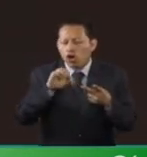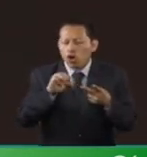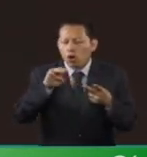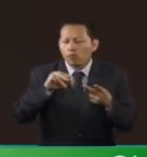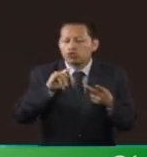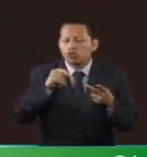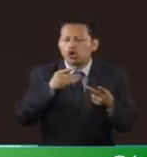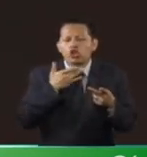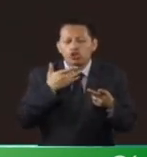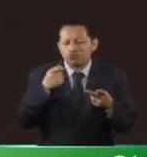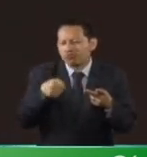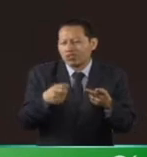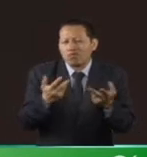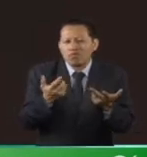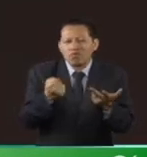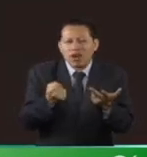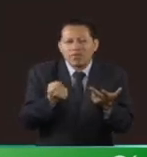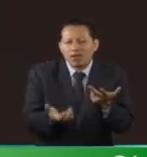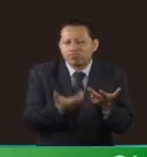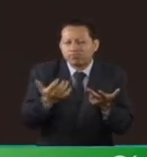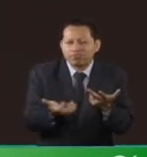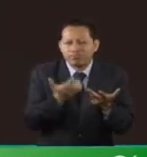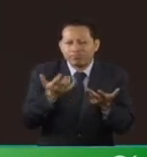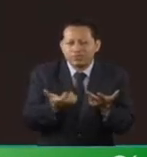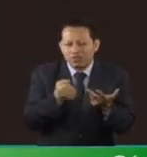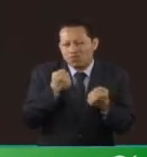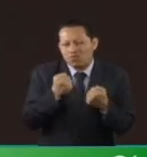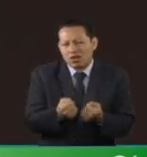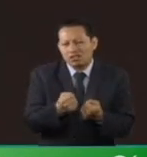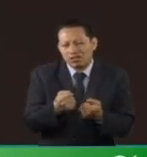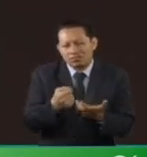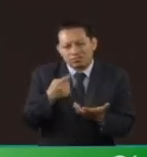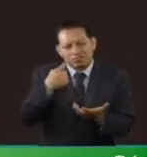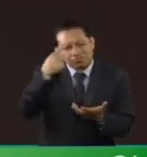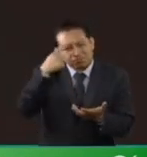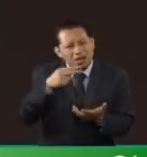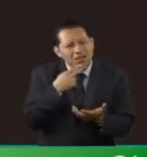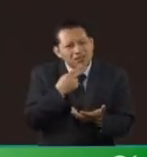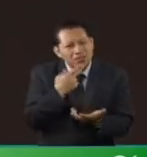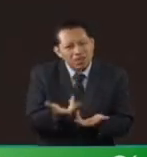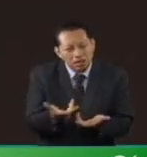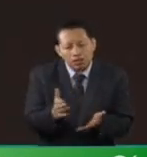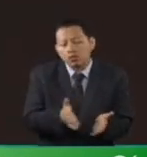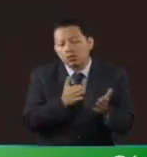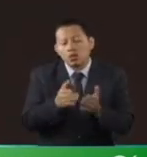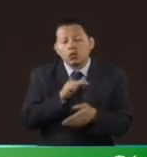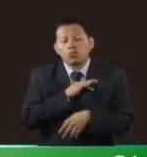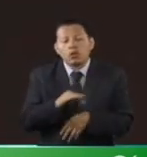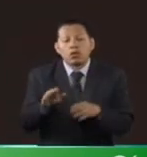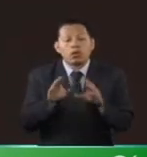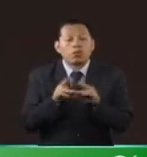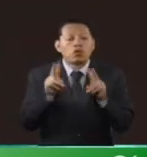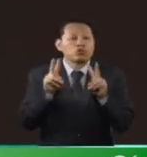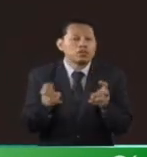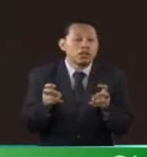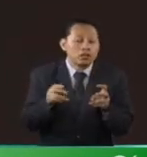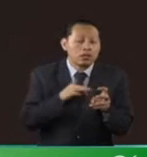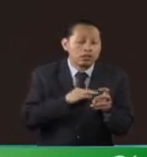ineficientes que contaminan más de lo que producen de qué sirve conquistar la llamada acia